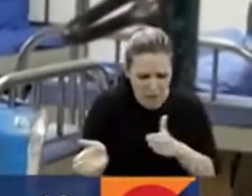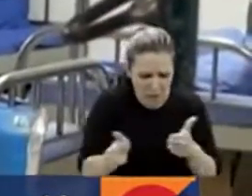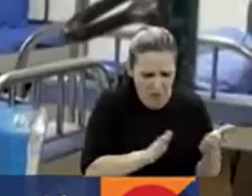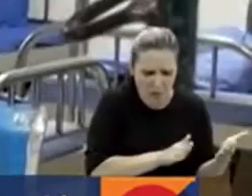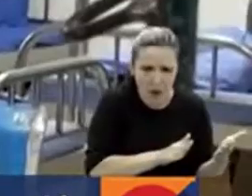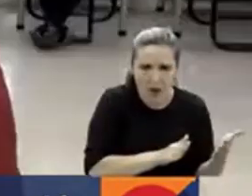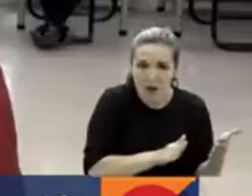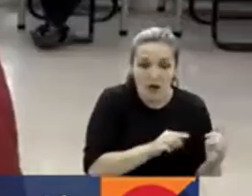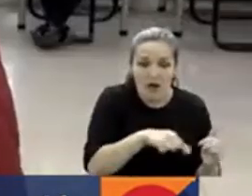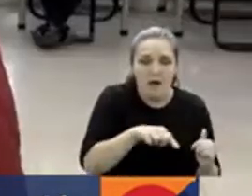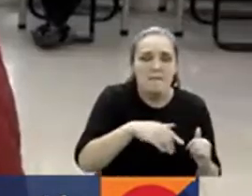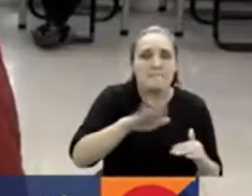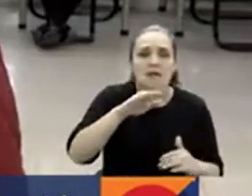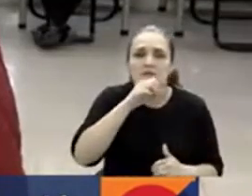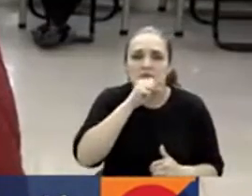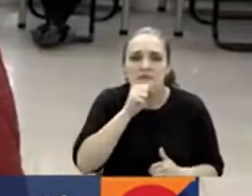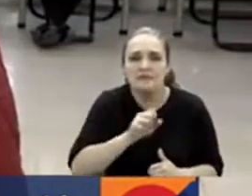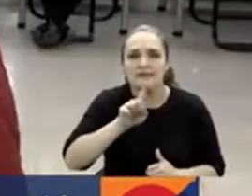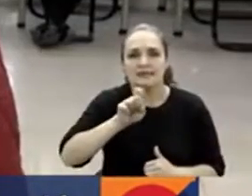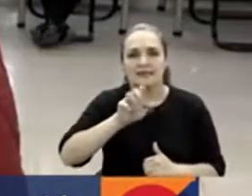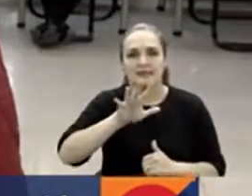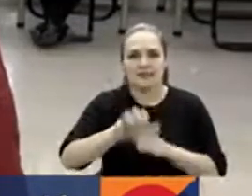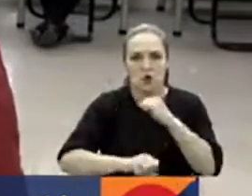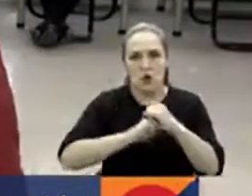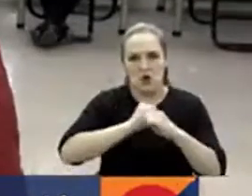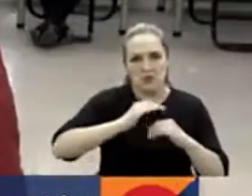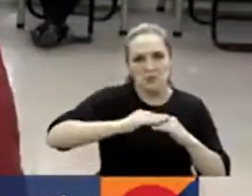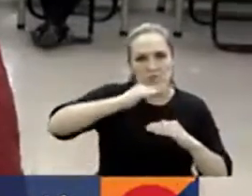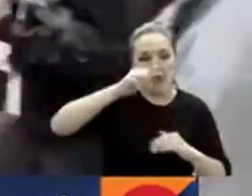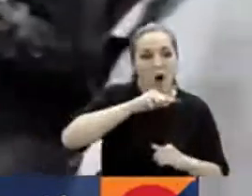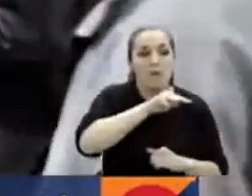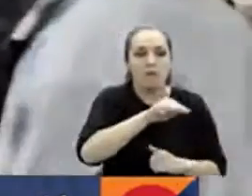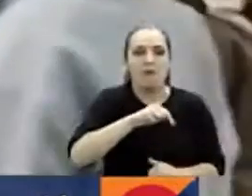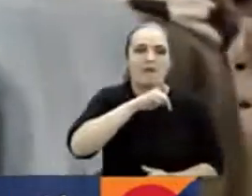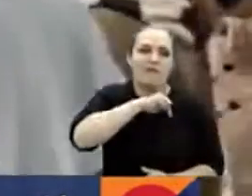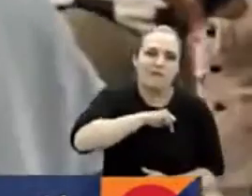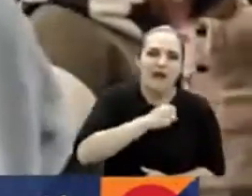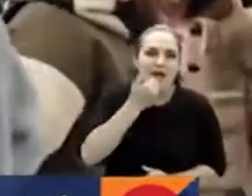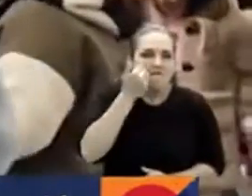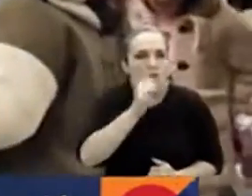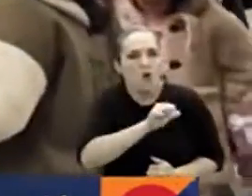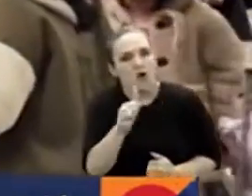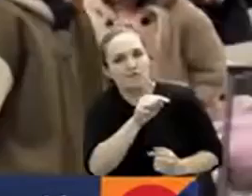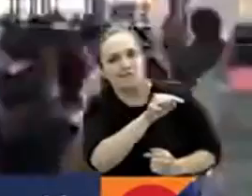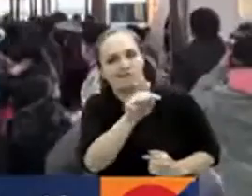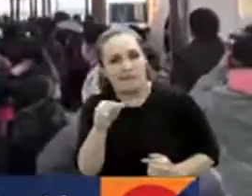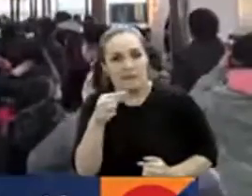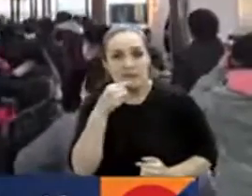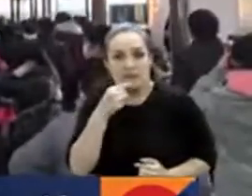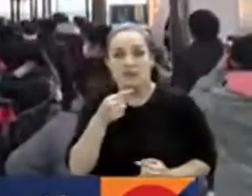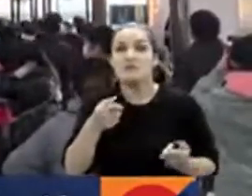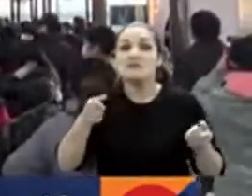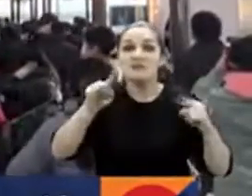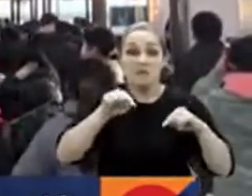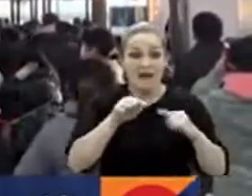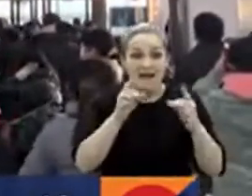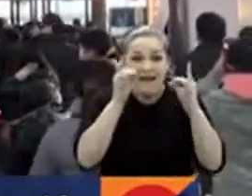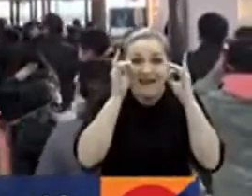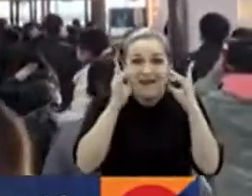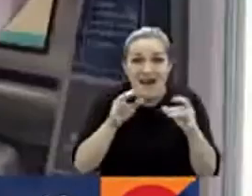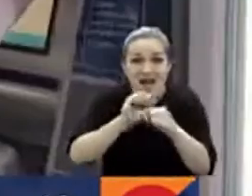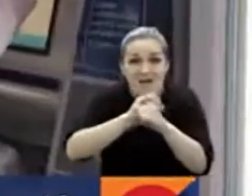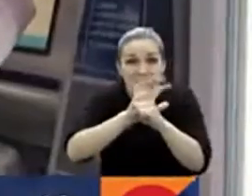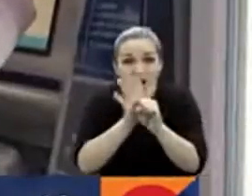tenían más de 65 años y sufrían de enfermedades subyacentes. También aseguró que los casos graves de COVID